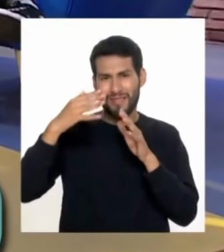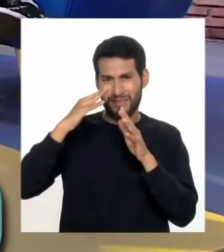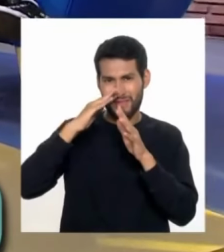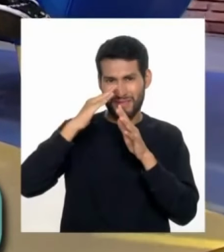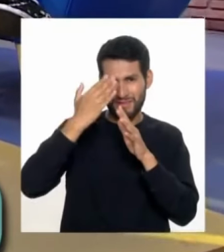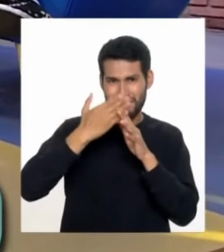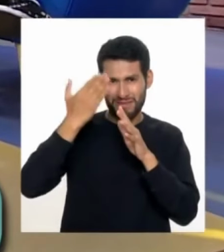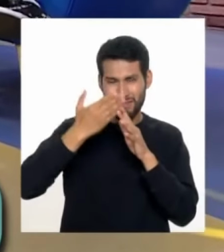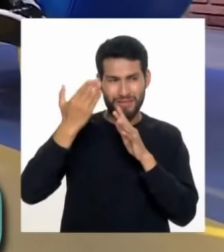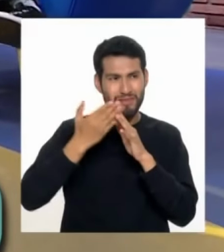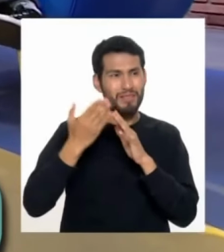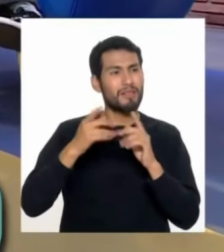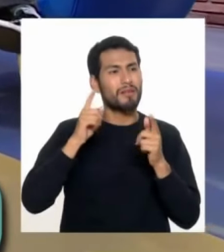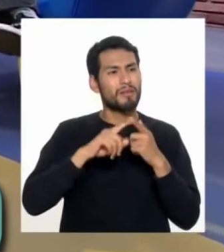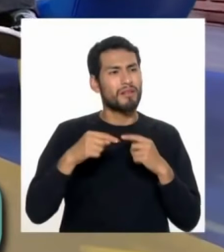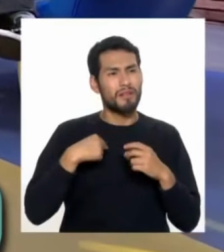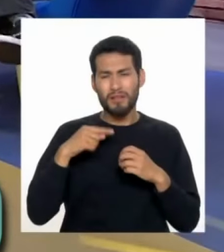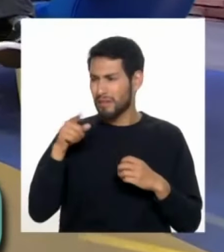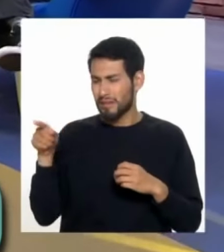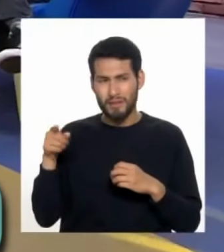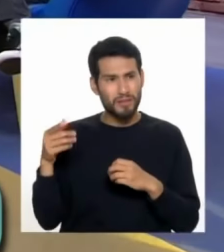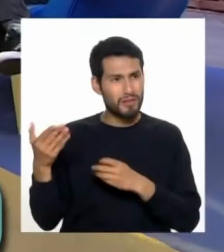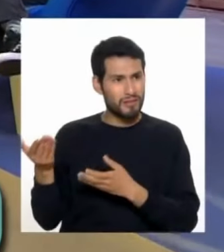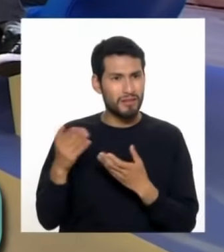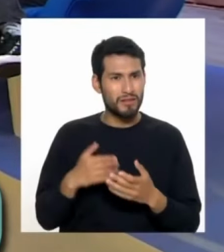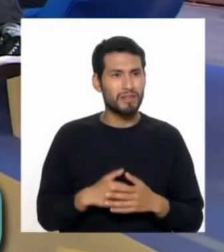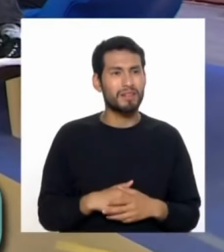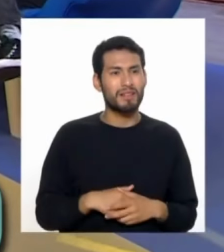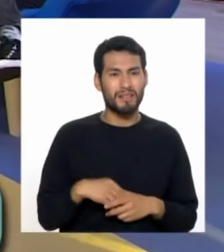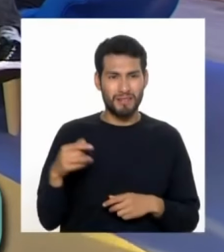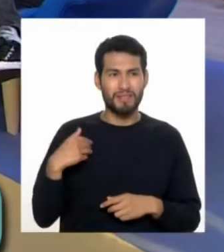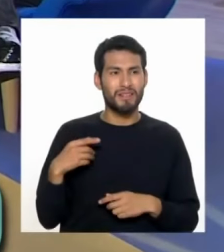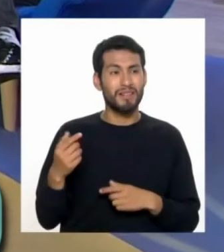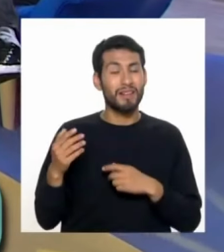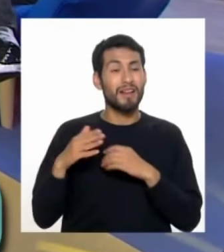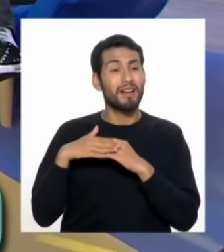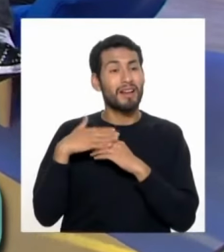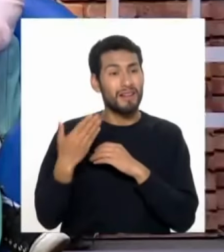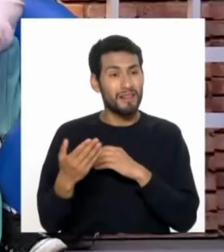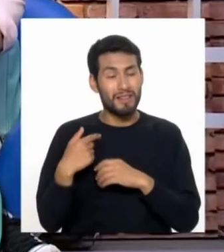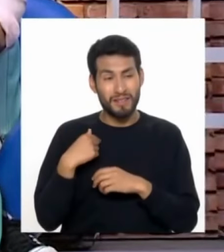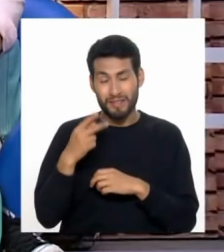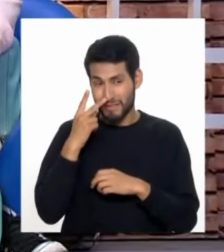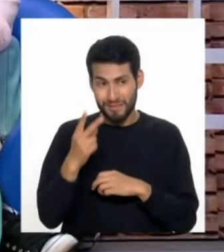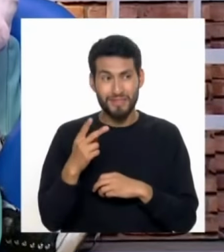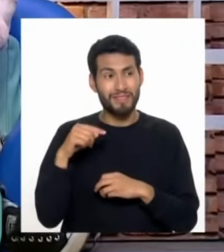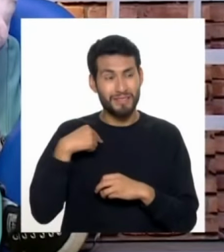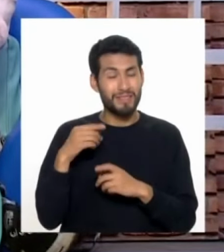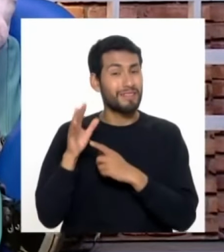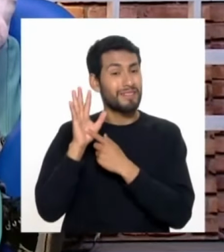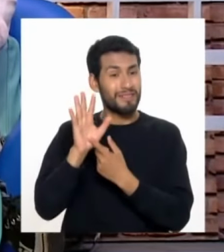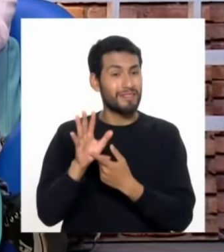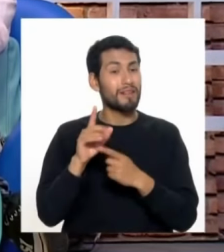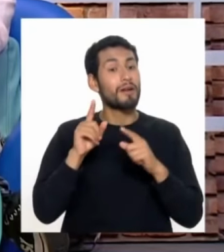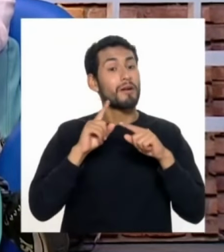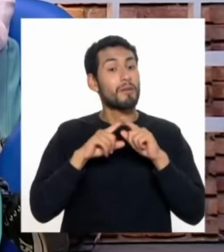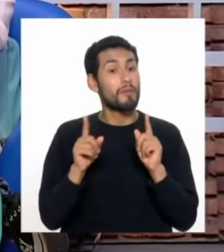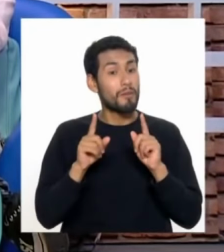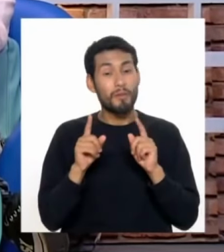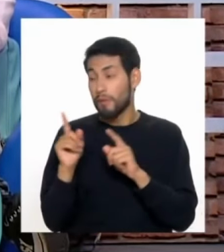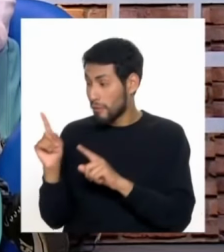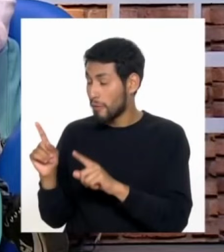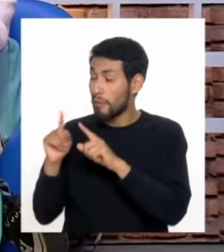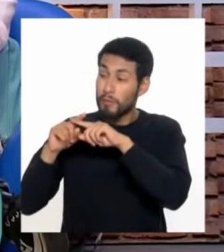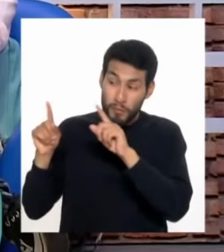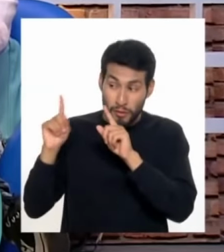pero si mi cajón estaba por ahí. Sí, porque acá tenemos bastante cajón. Después lo vamos a mostrar. Pedro hacía.